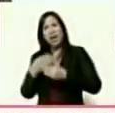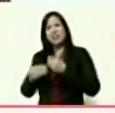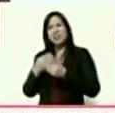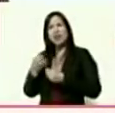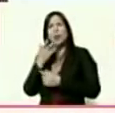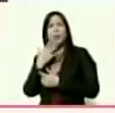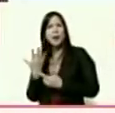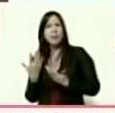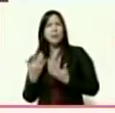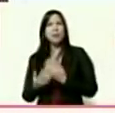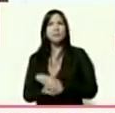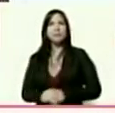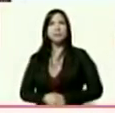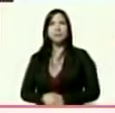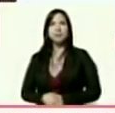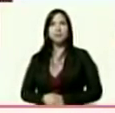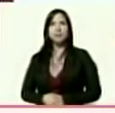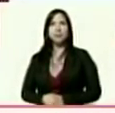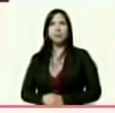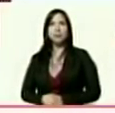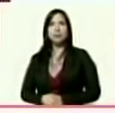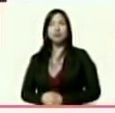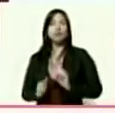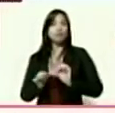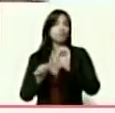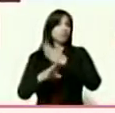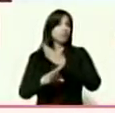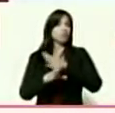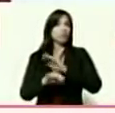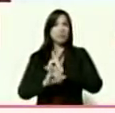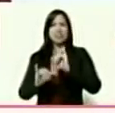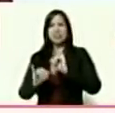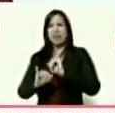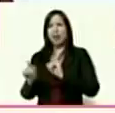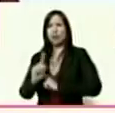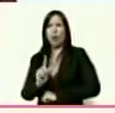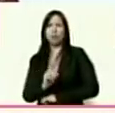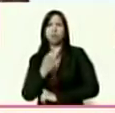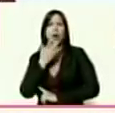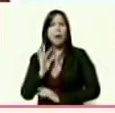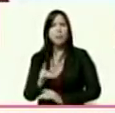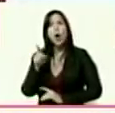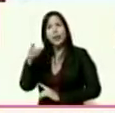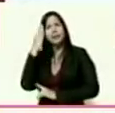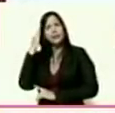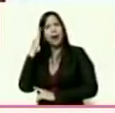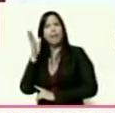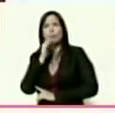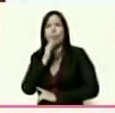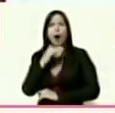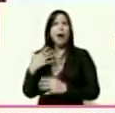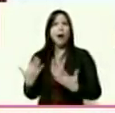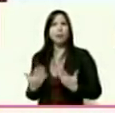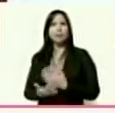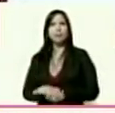ahogadas. Y seguirá haciendo, pero ya él no es. Y él lo sabe que ya no es.